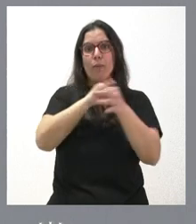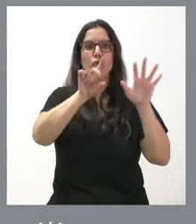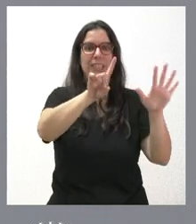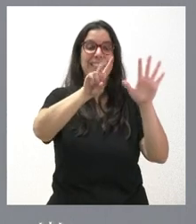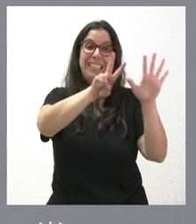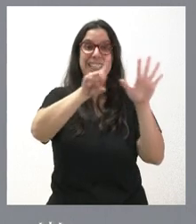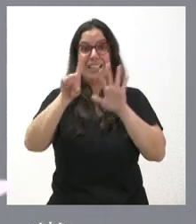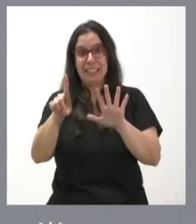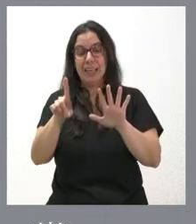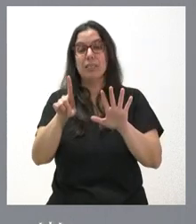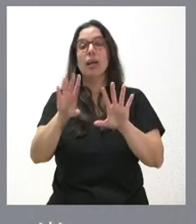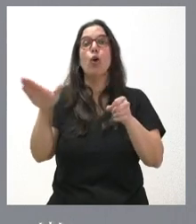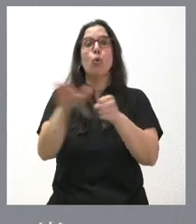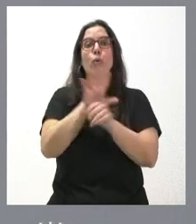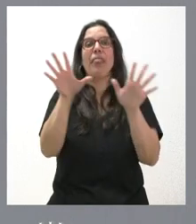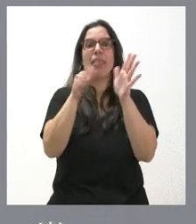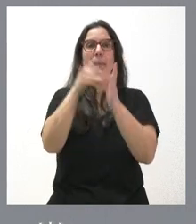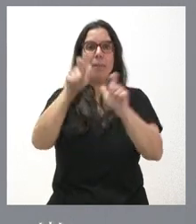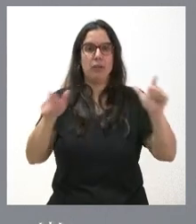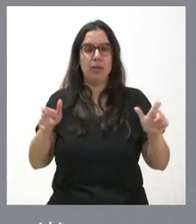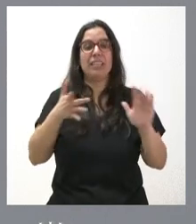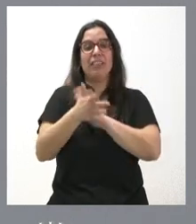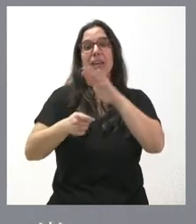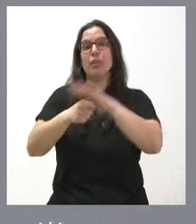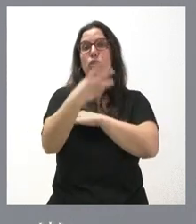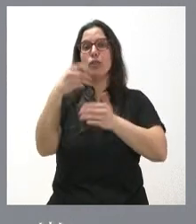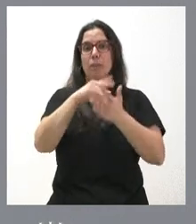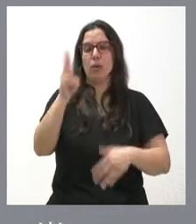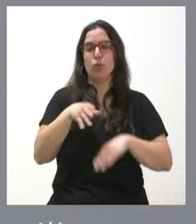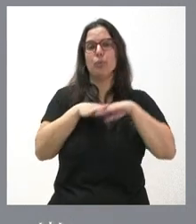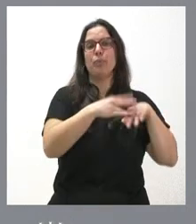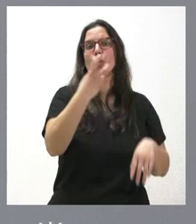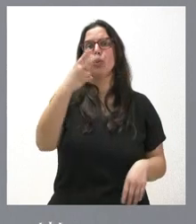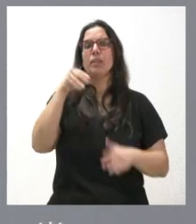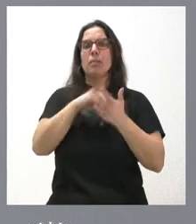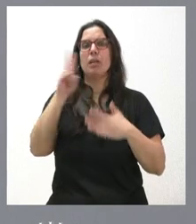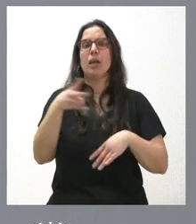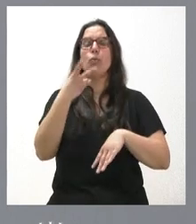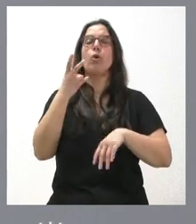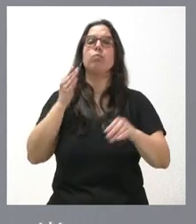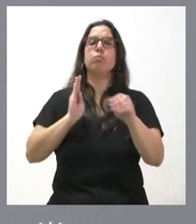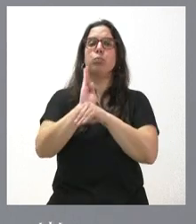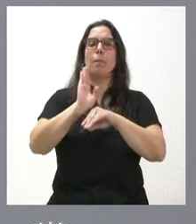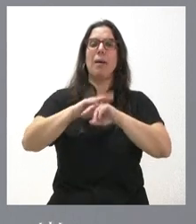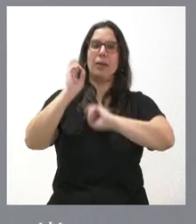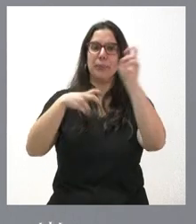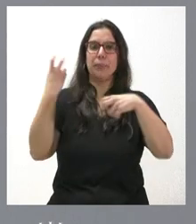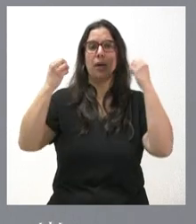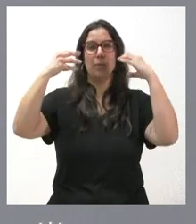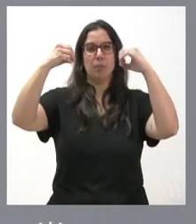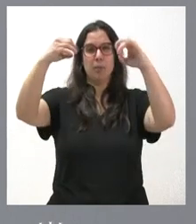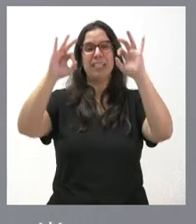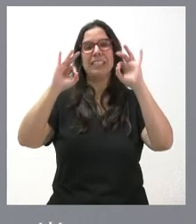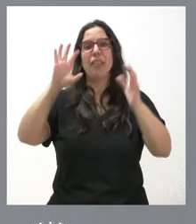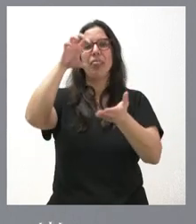a 10,000 habitantes 300,000 de inversión 220,000 es la inversión para sustituir luminarias en 10 centros de salud